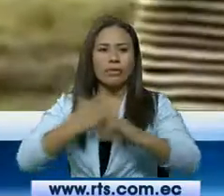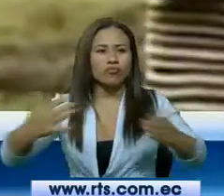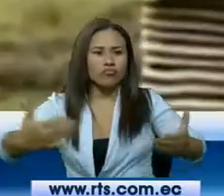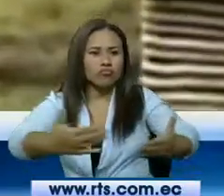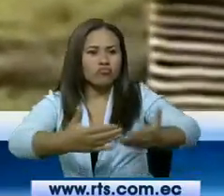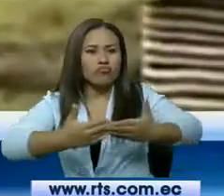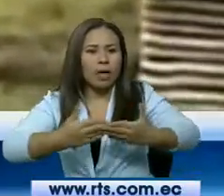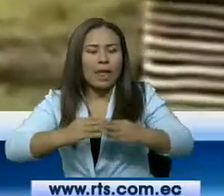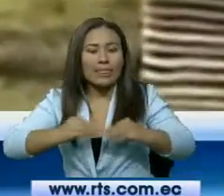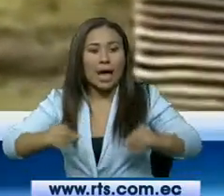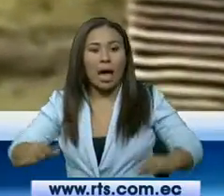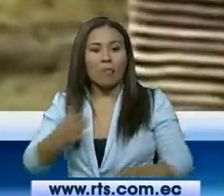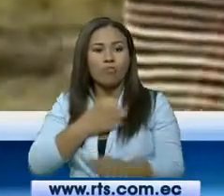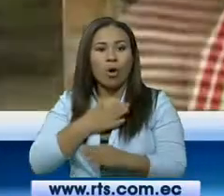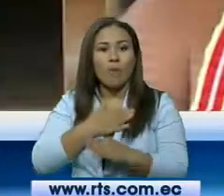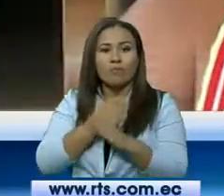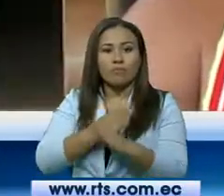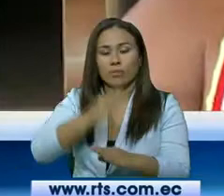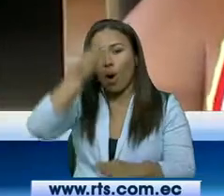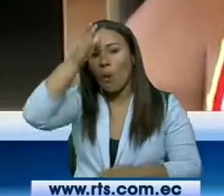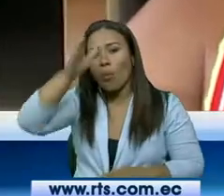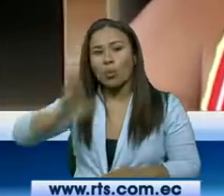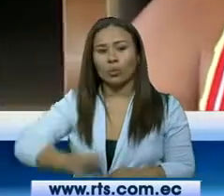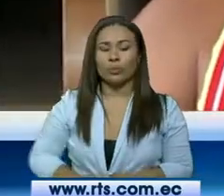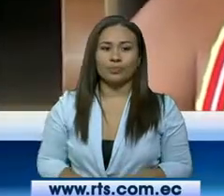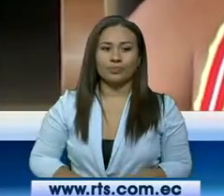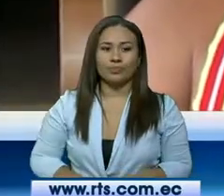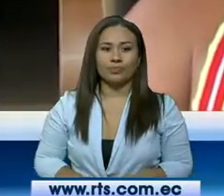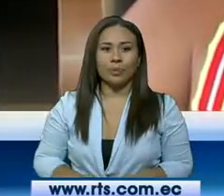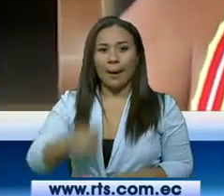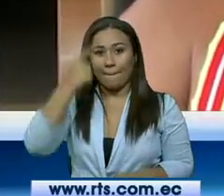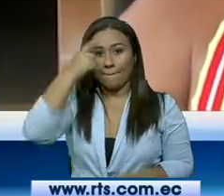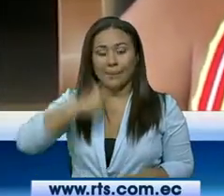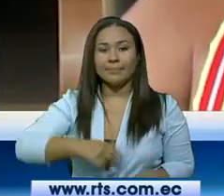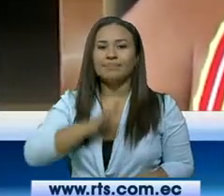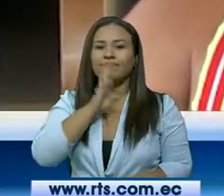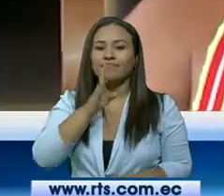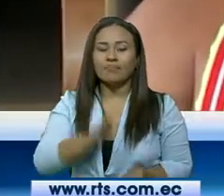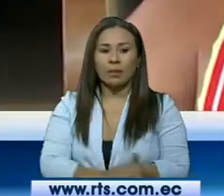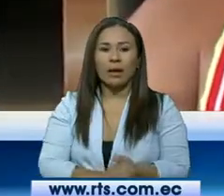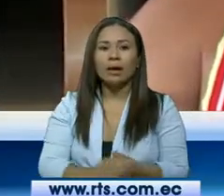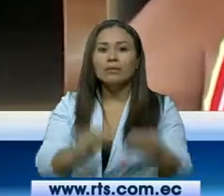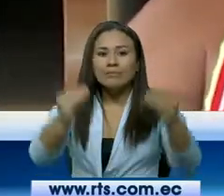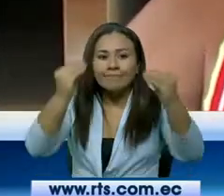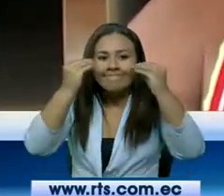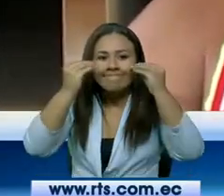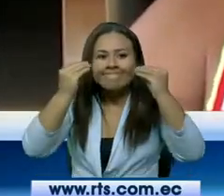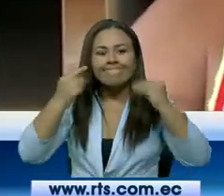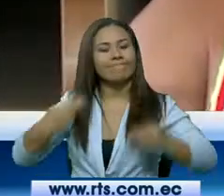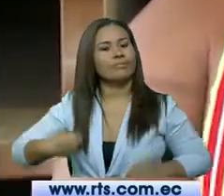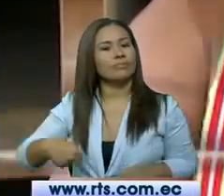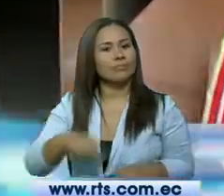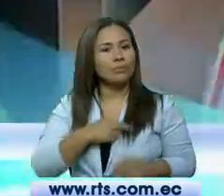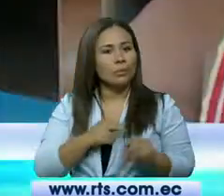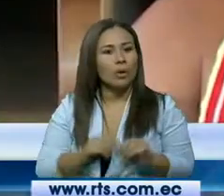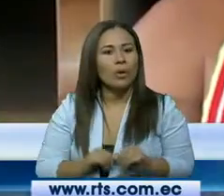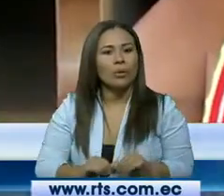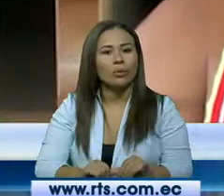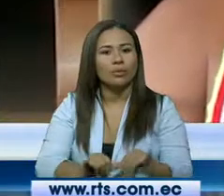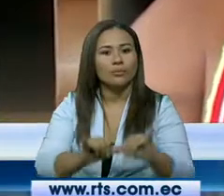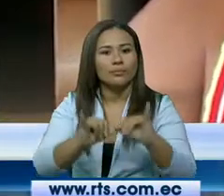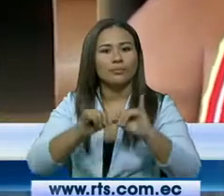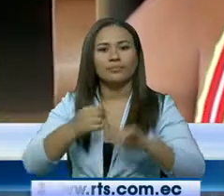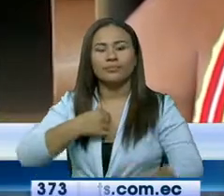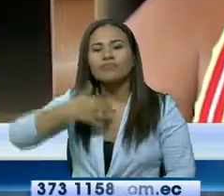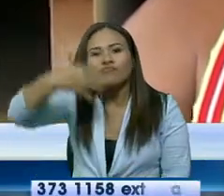cultura y tradiciones hasta el final. El consejo de él era de que nos dio, digamos, que debemos seguir como